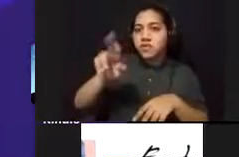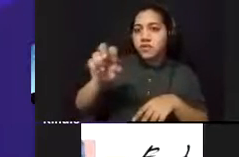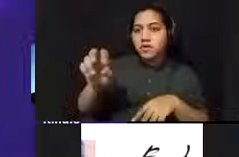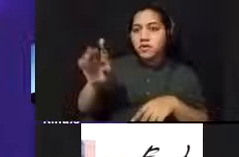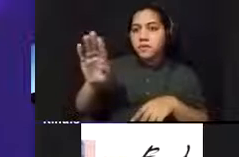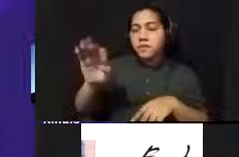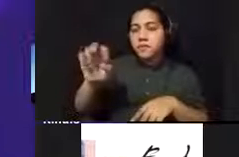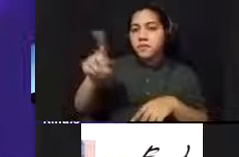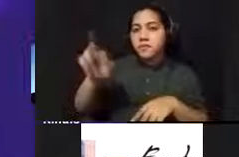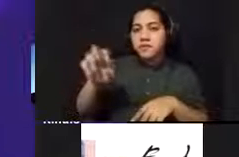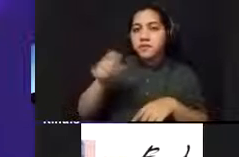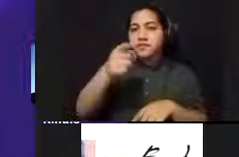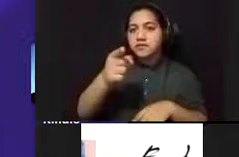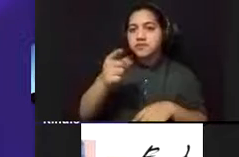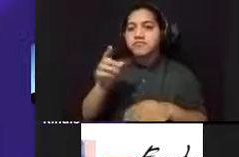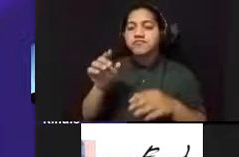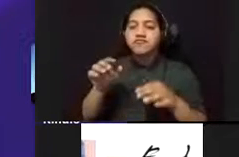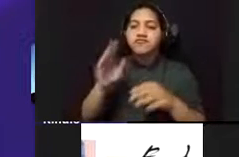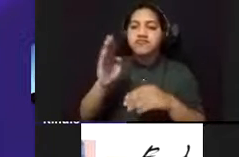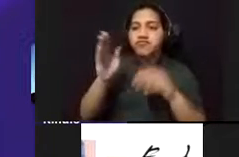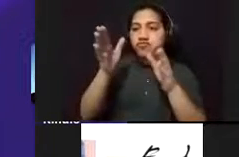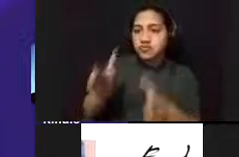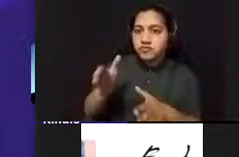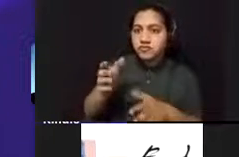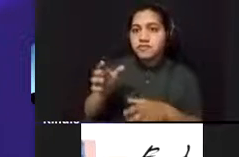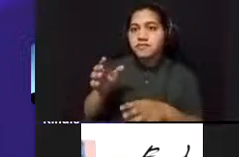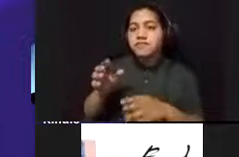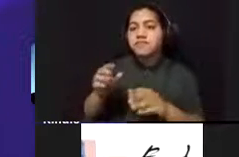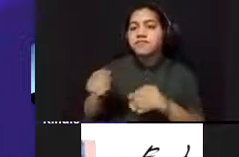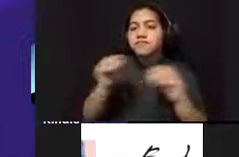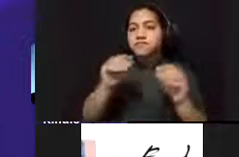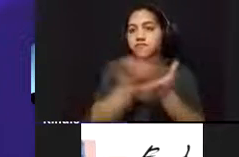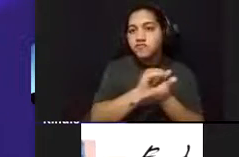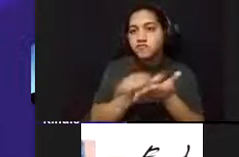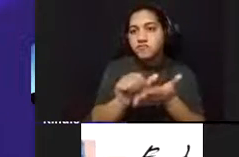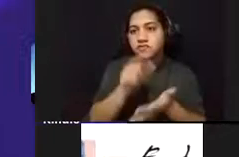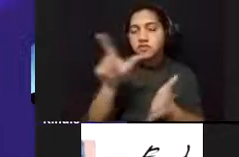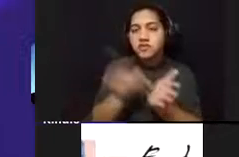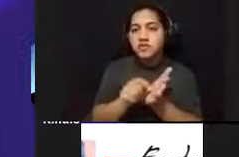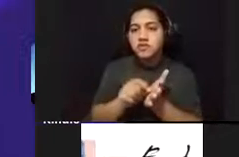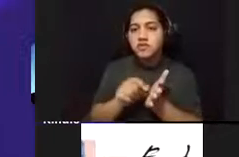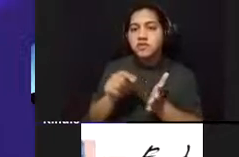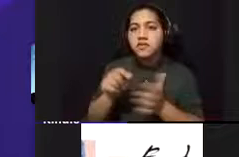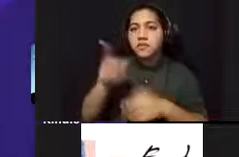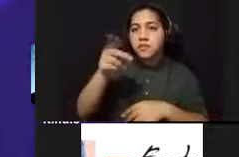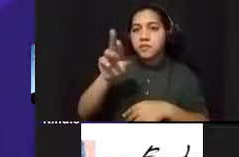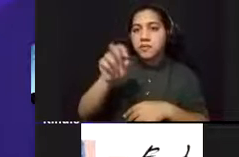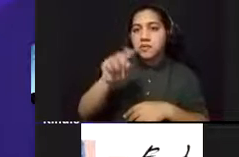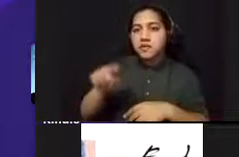escritora, titiritera puertorriqueña, radicada en la ciudad de Nueva York, publica Pérez and